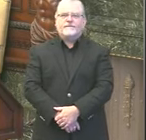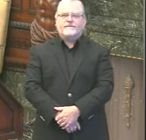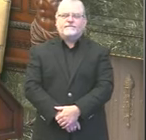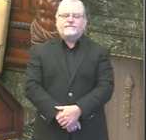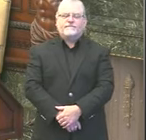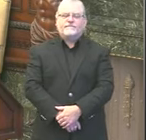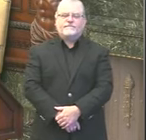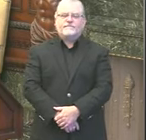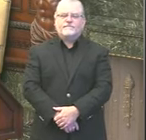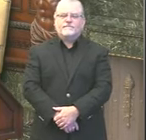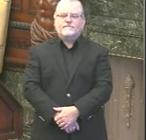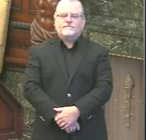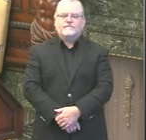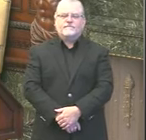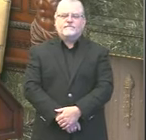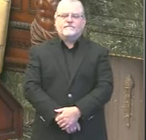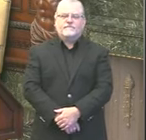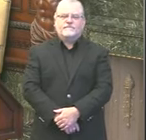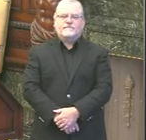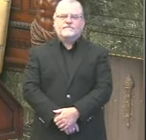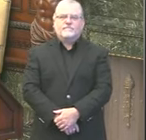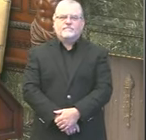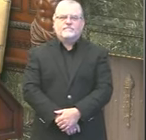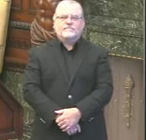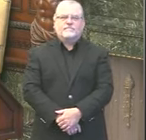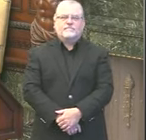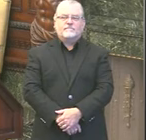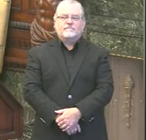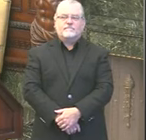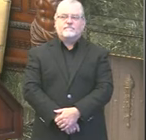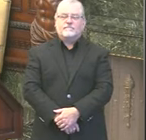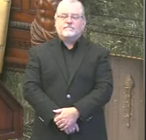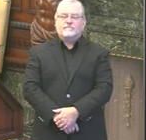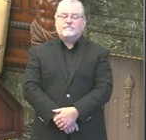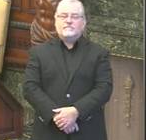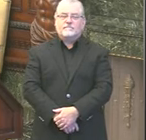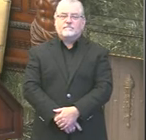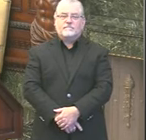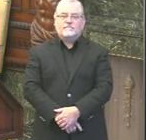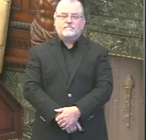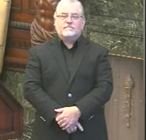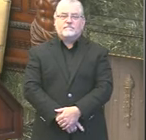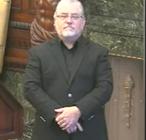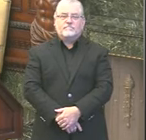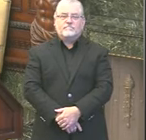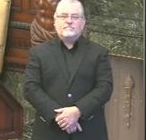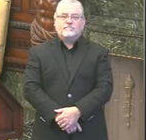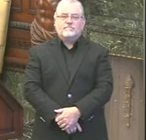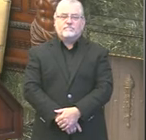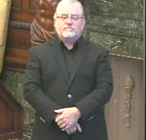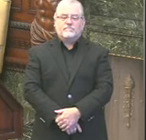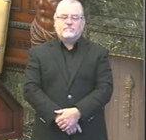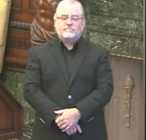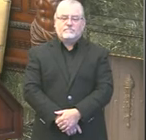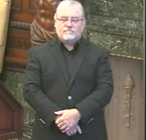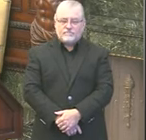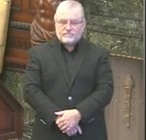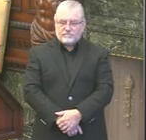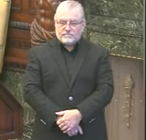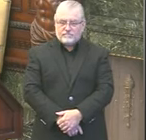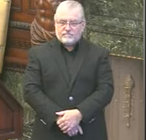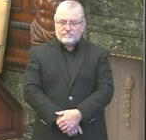que puede ser que eso básicamente presenta un riesgo de salud para los que están aquí y personas que están